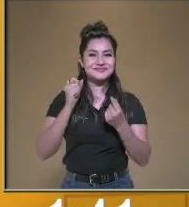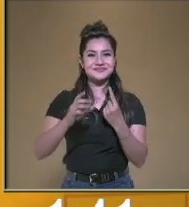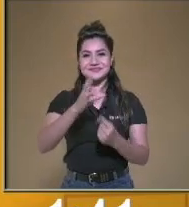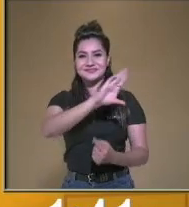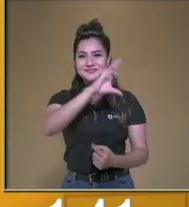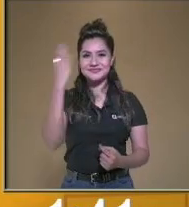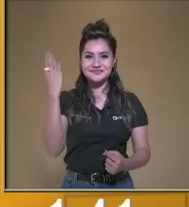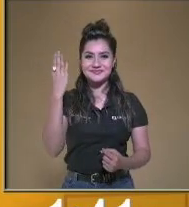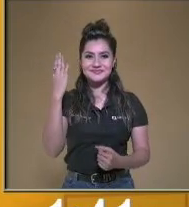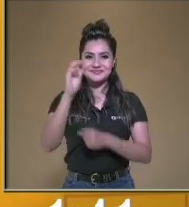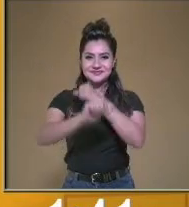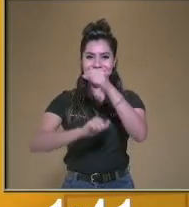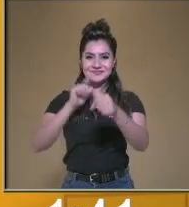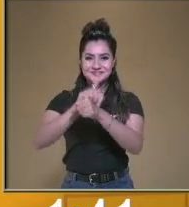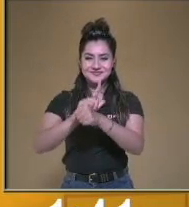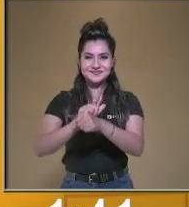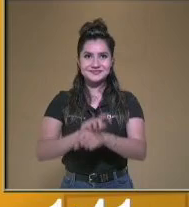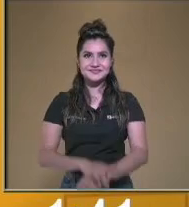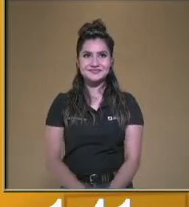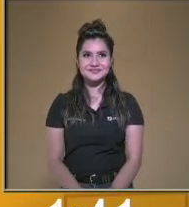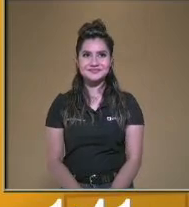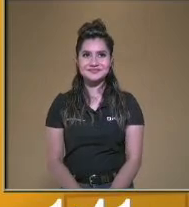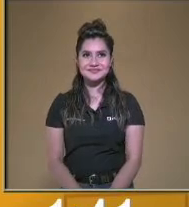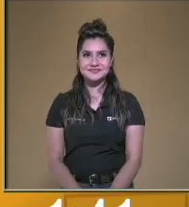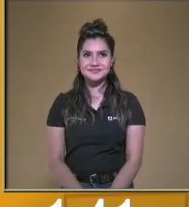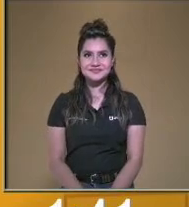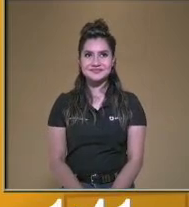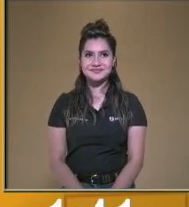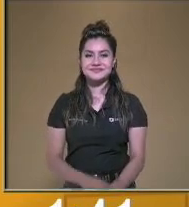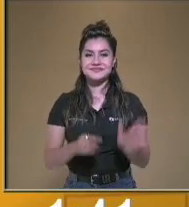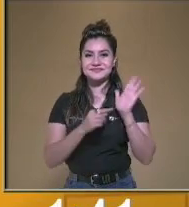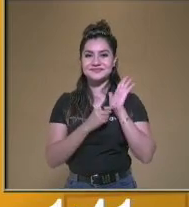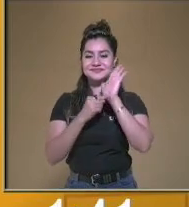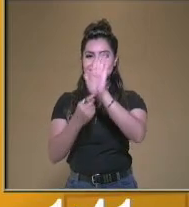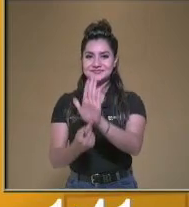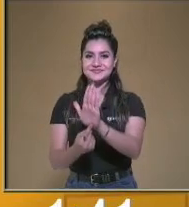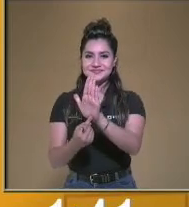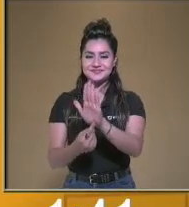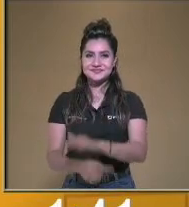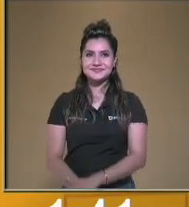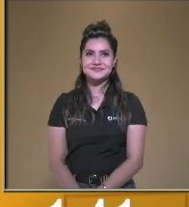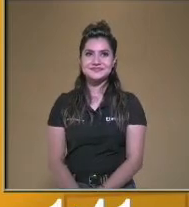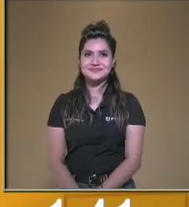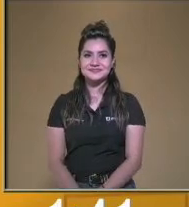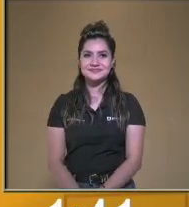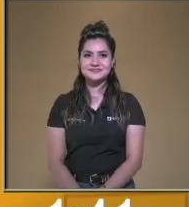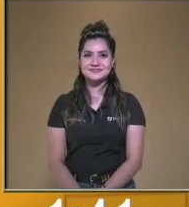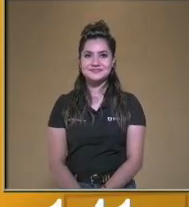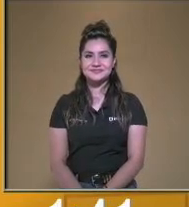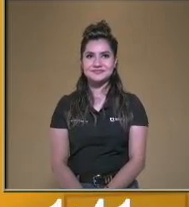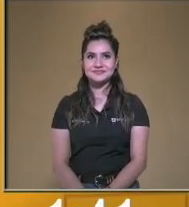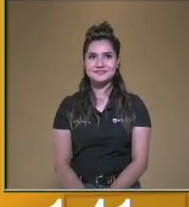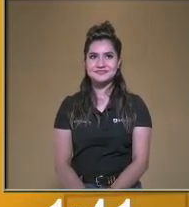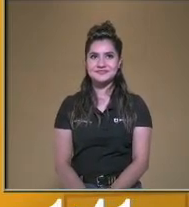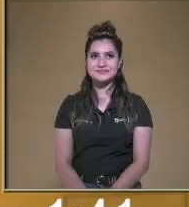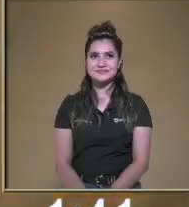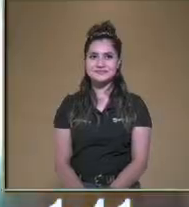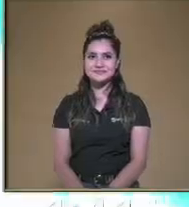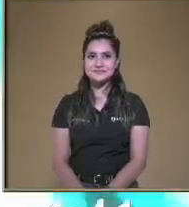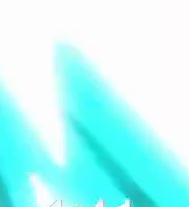para pues ahora sí mostrarle la mascota que tenemos, si nos ayudan con el video, por